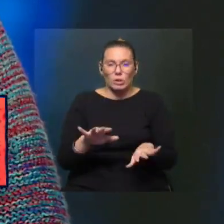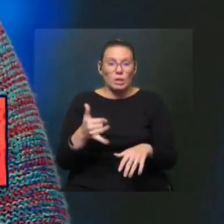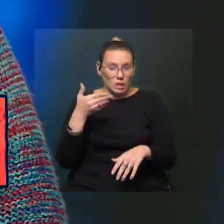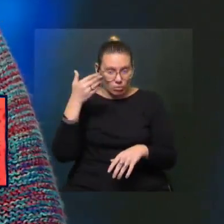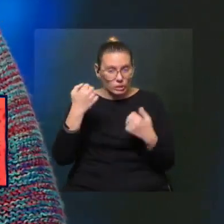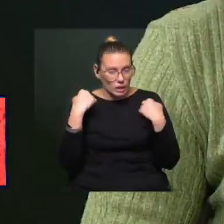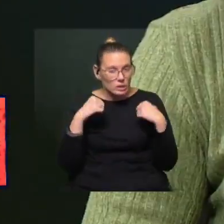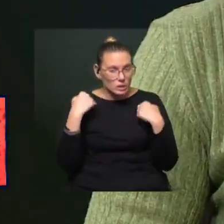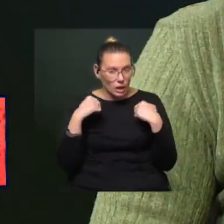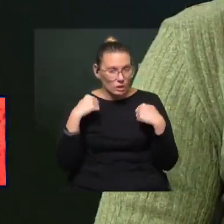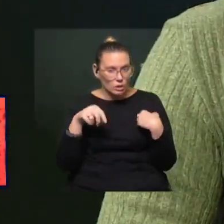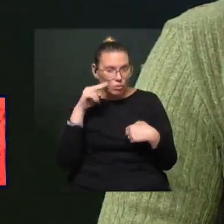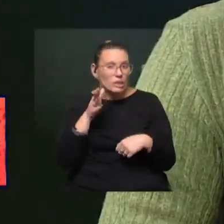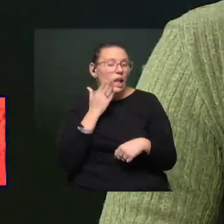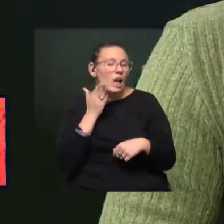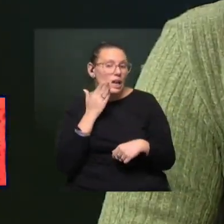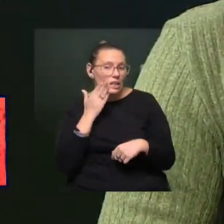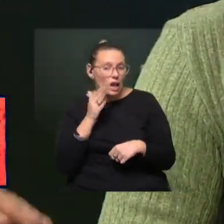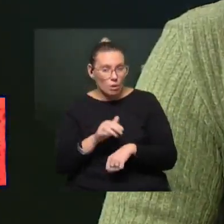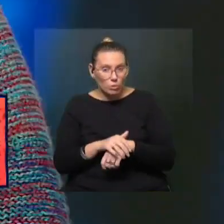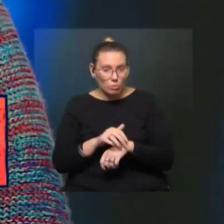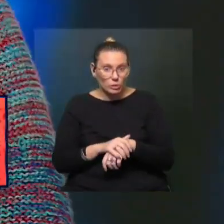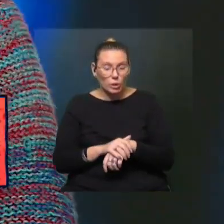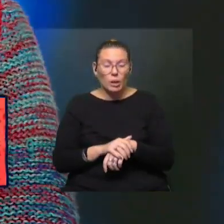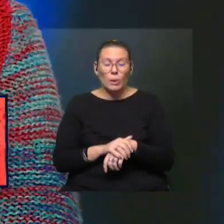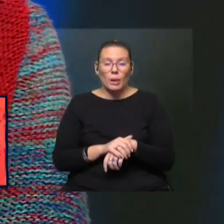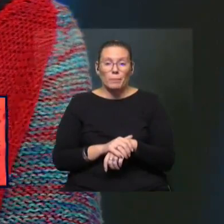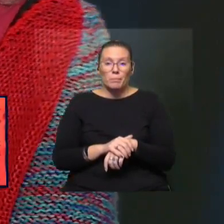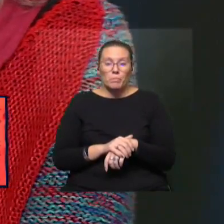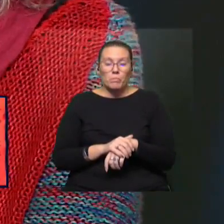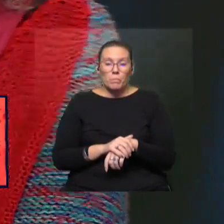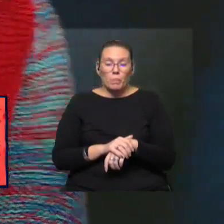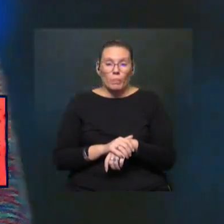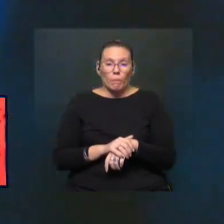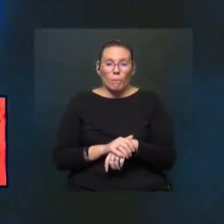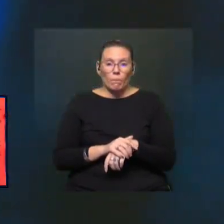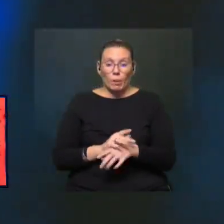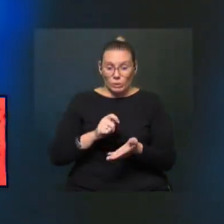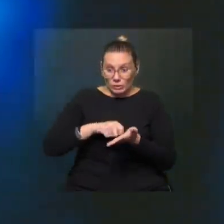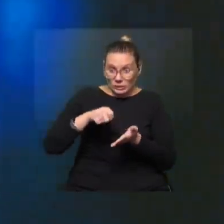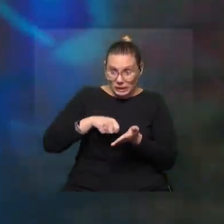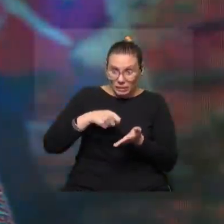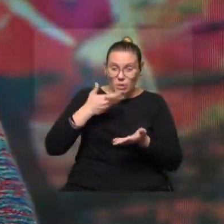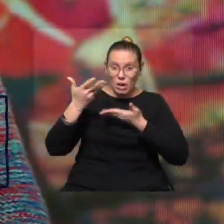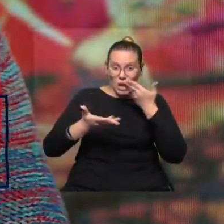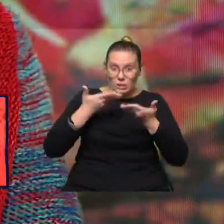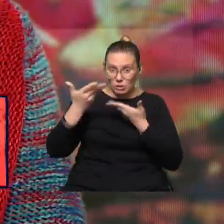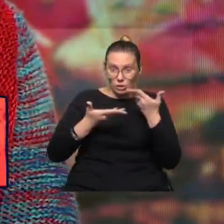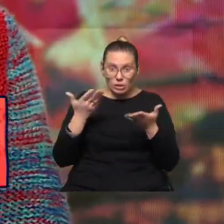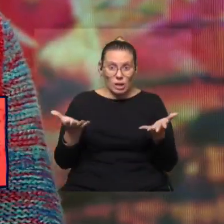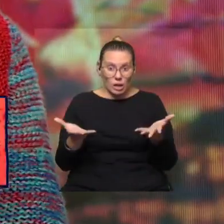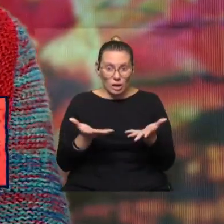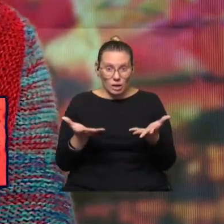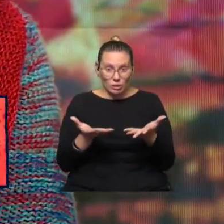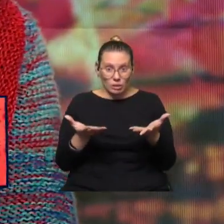estuviste en el ensayo con ellos y les Viste las caras en el momento cuando cuando compusieron estos temas que están Ahora yo